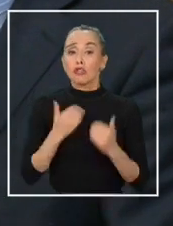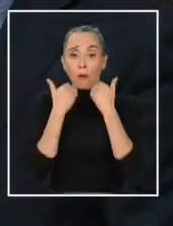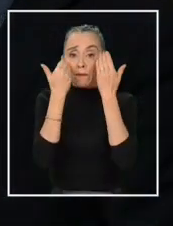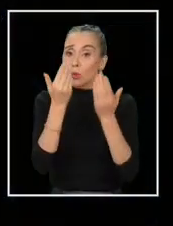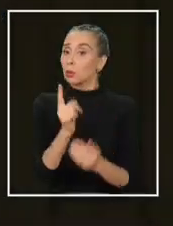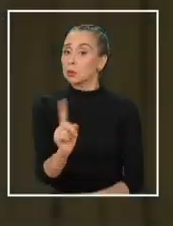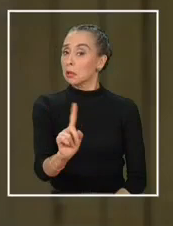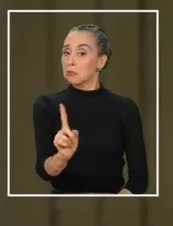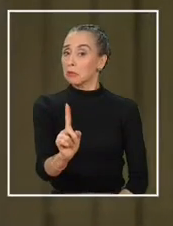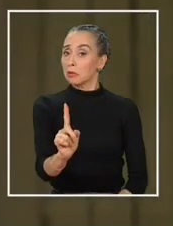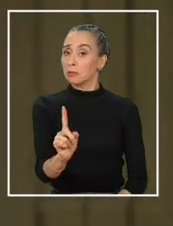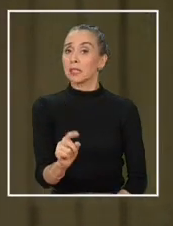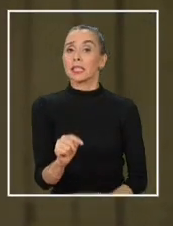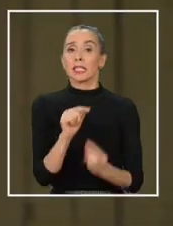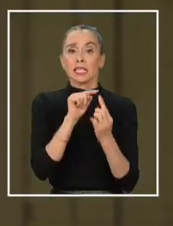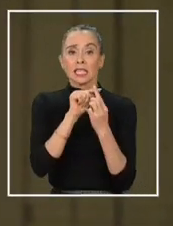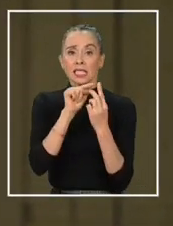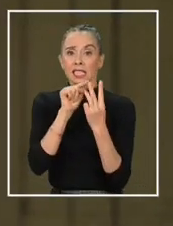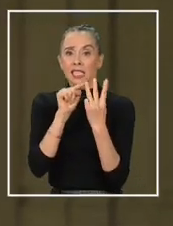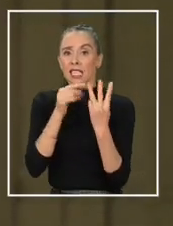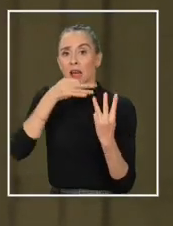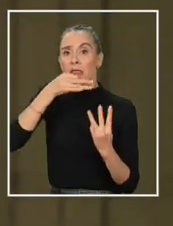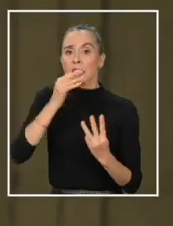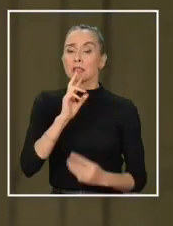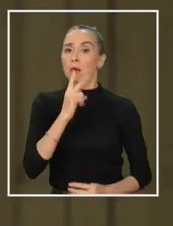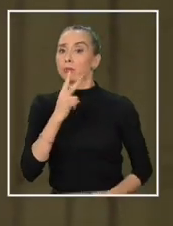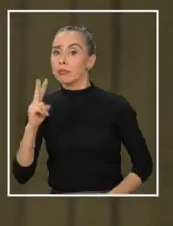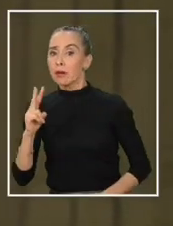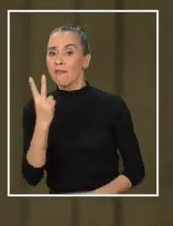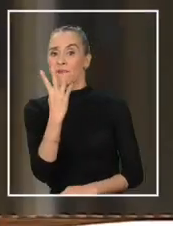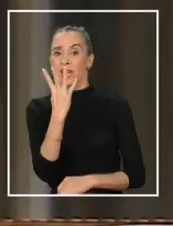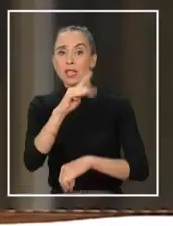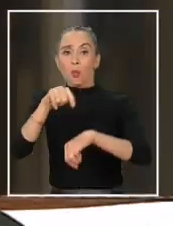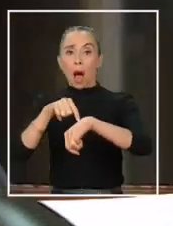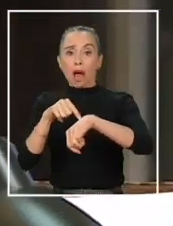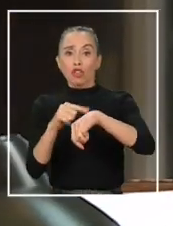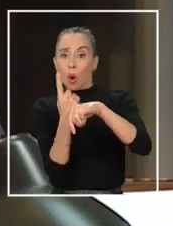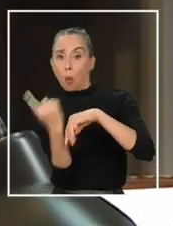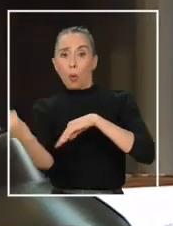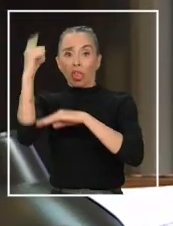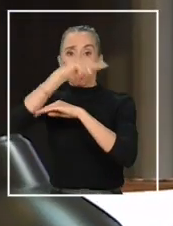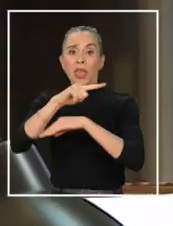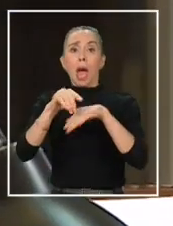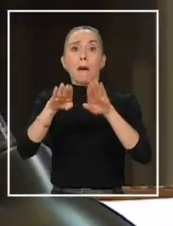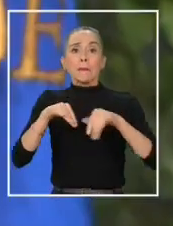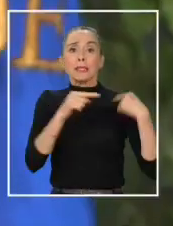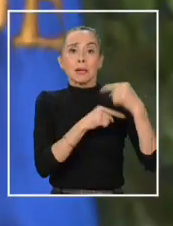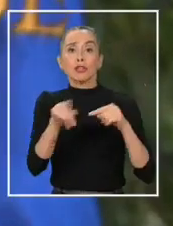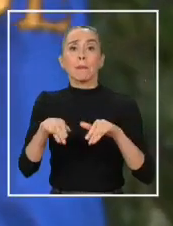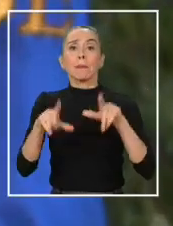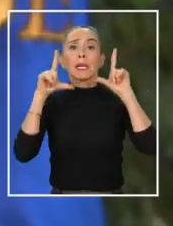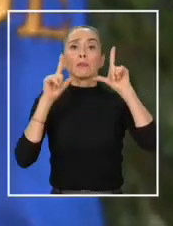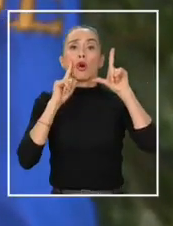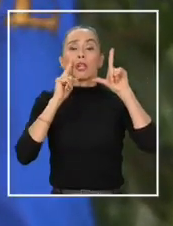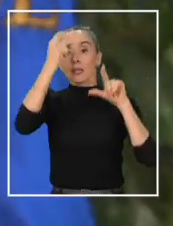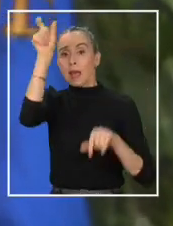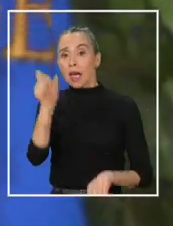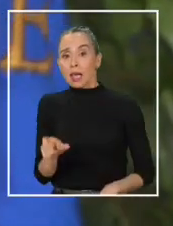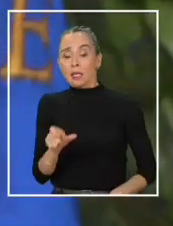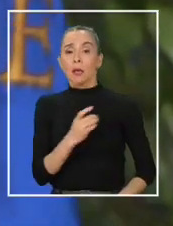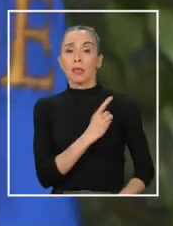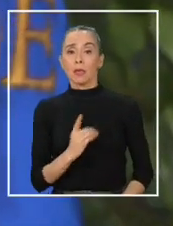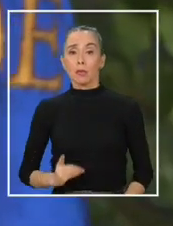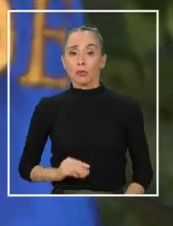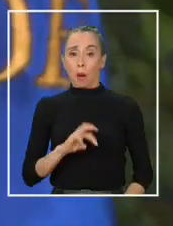vergüenza. Tres versiones en 24 horas para una misma historia con el mismo protagonista, Miguel Mellado, diputado